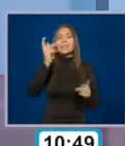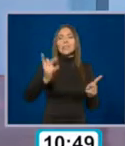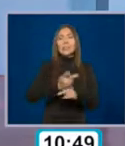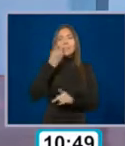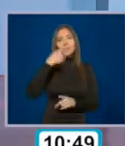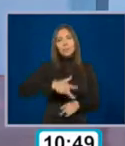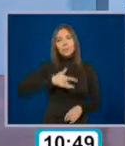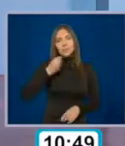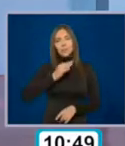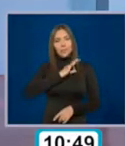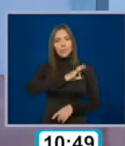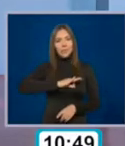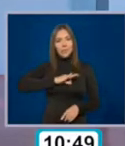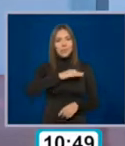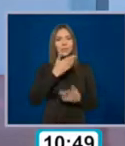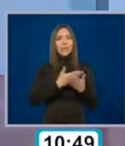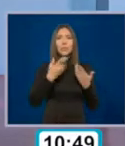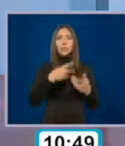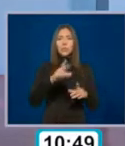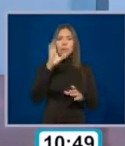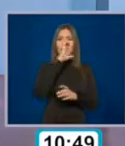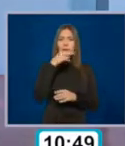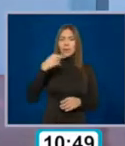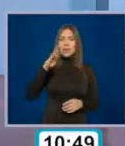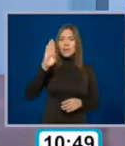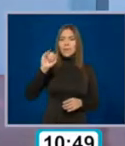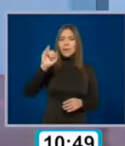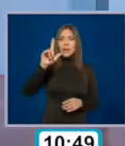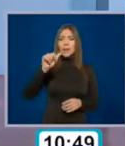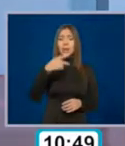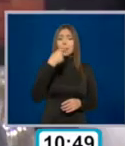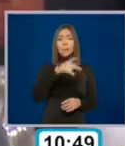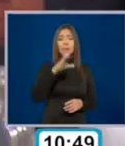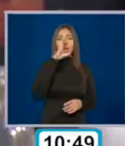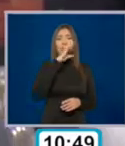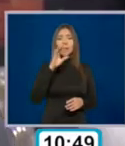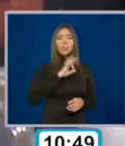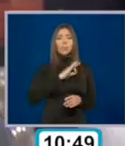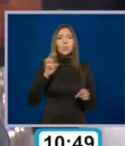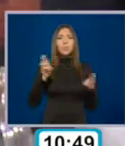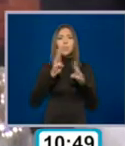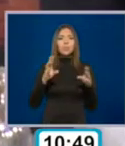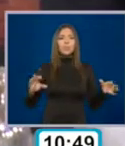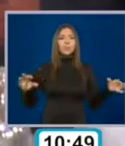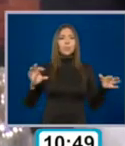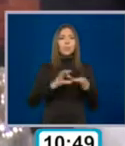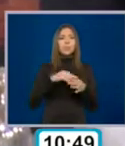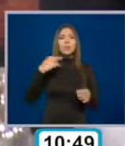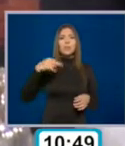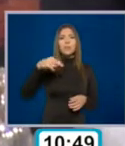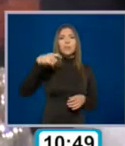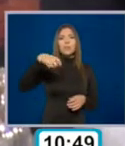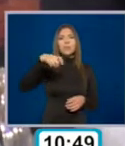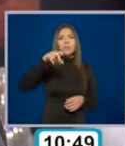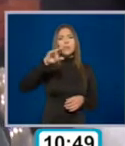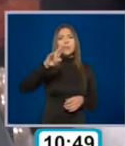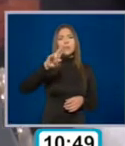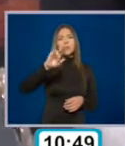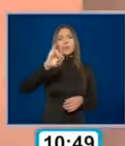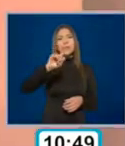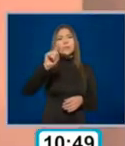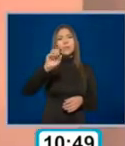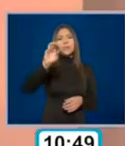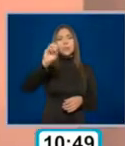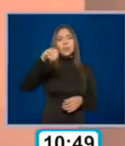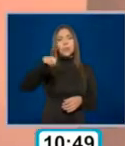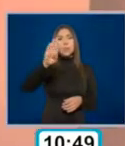sencillo Baila, fusionas ritmo y aparte eres el primer cantante latino que fusiona la kizomba, ¿lo dije bien? Ajá, kizomba, Kizomba. perfecto,